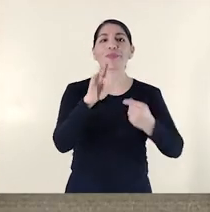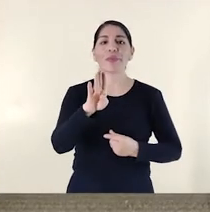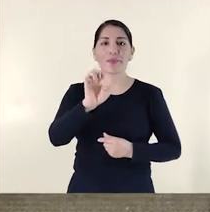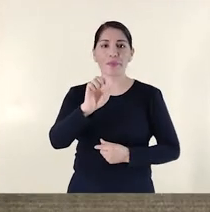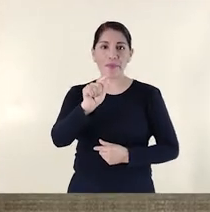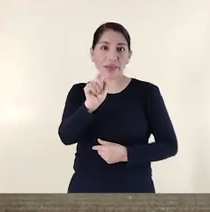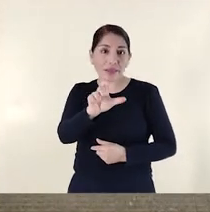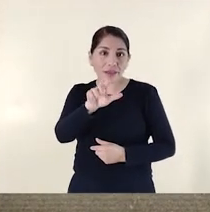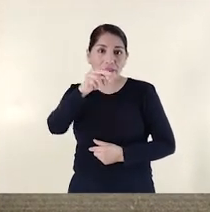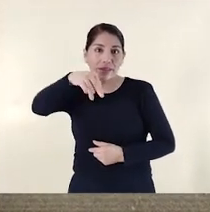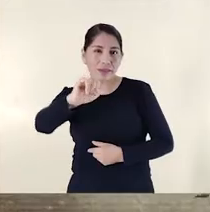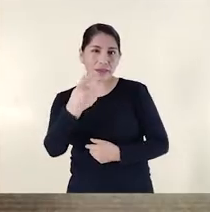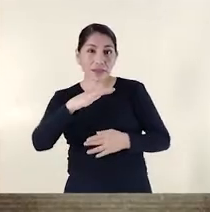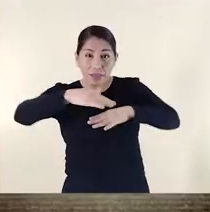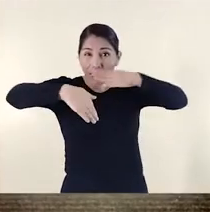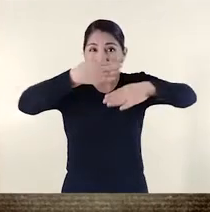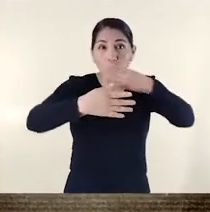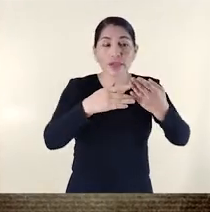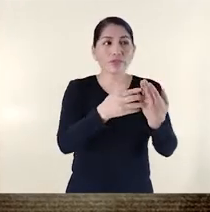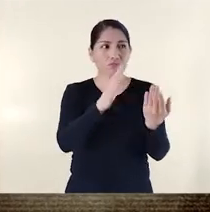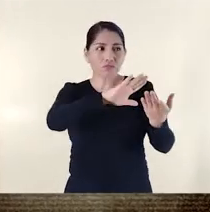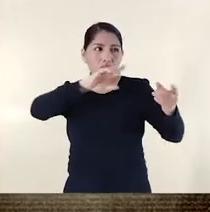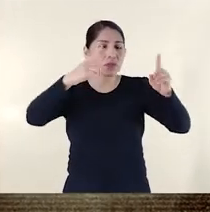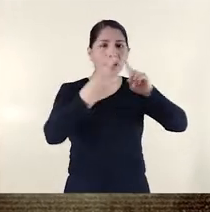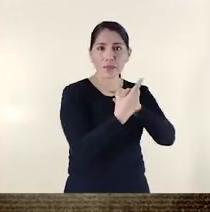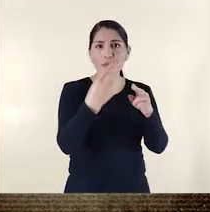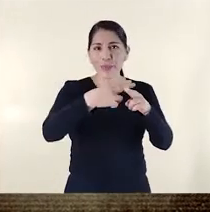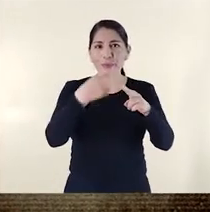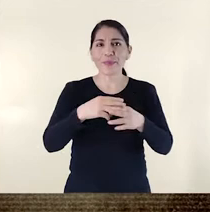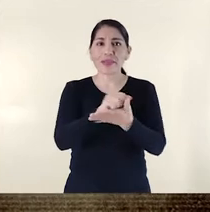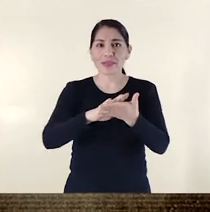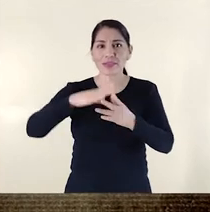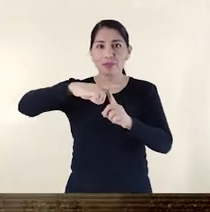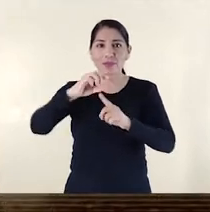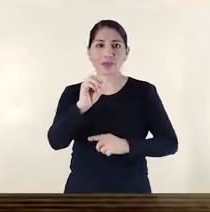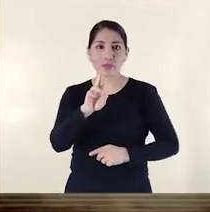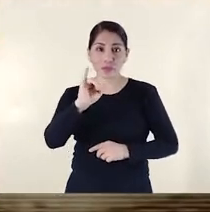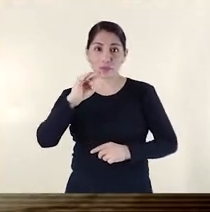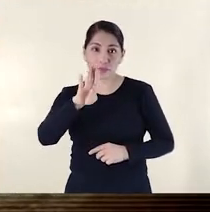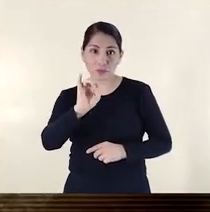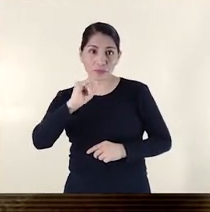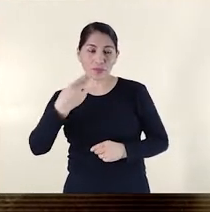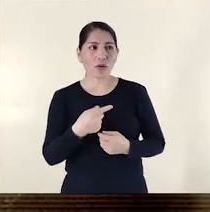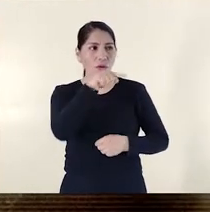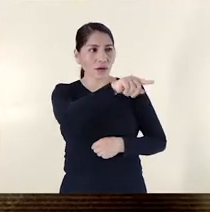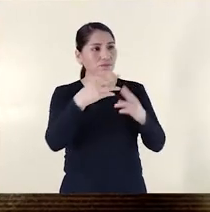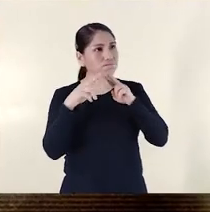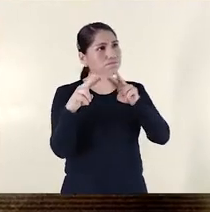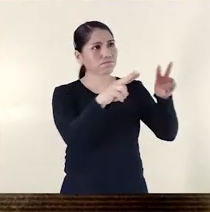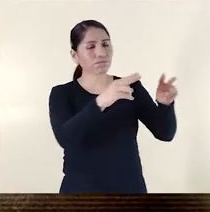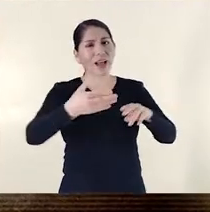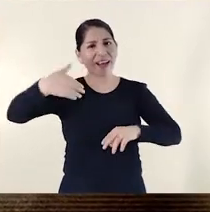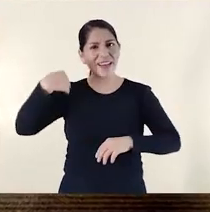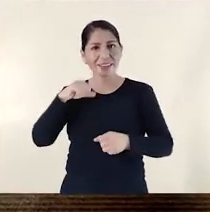Con el tiempo, se fue cambiando la actitud y hasta el nombre cambió al hospital Santo Toribio de Mogrovejo. No deja de ser llamativo que a principios